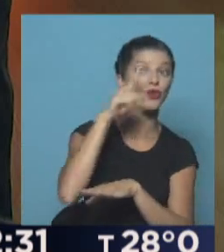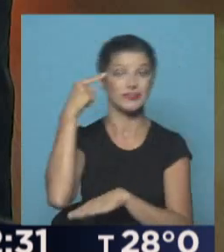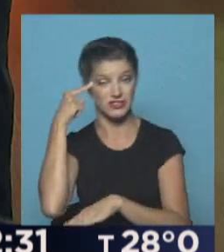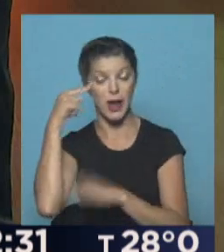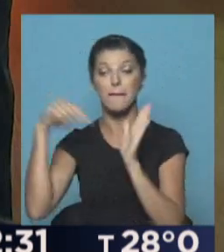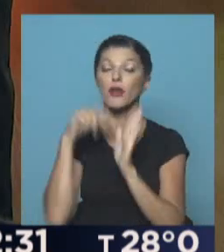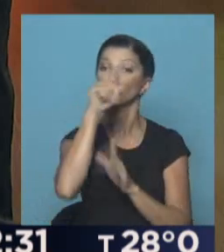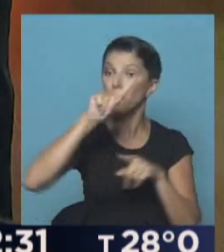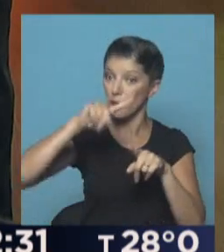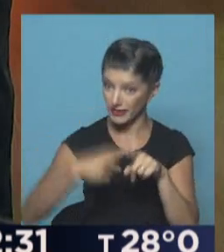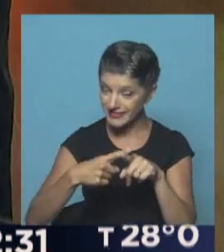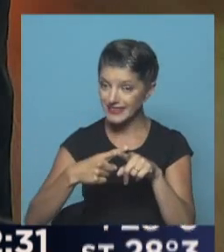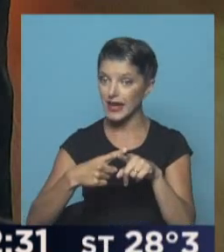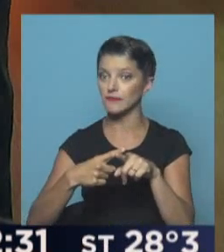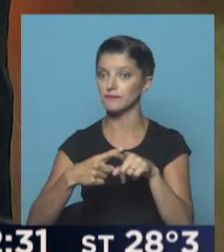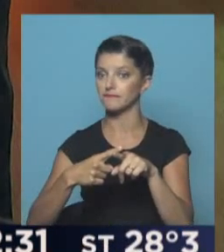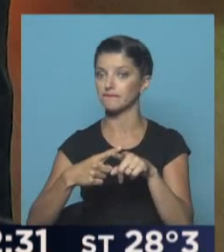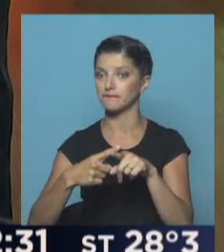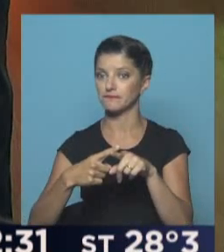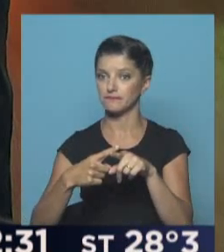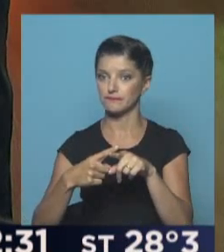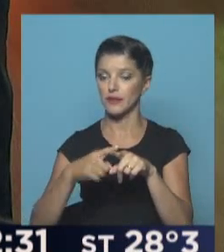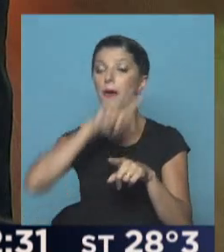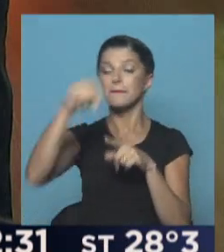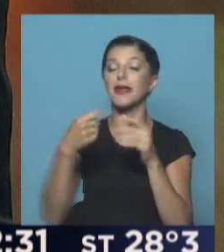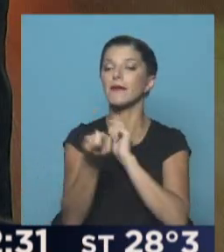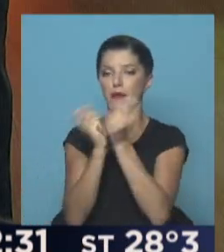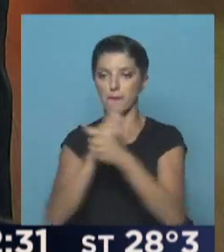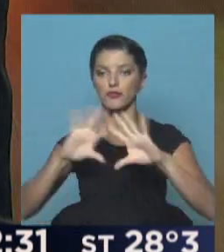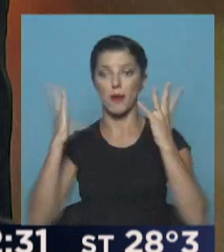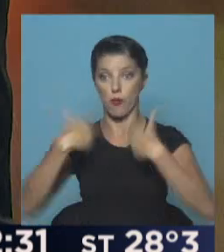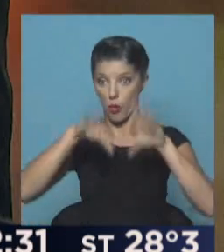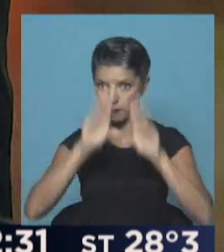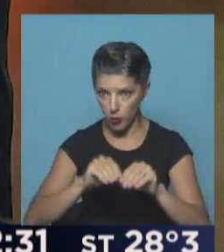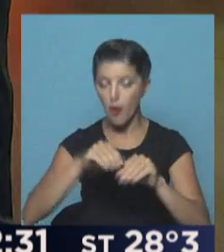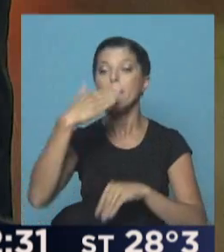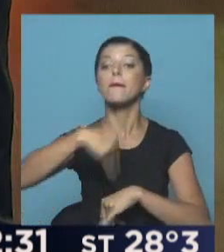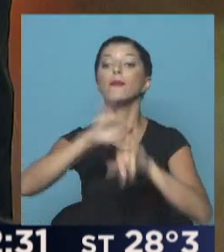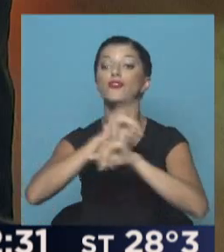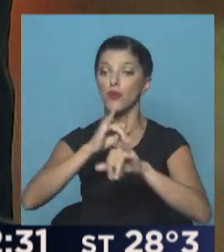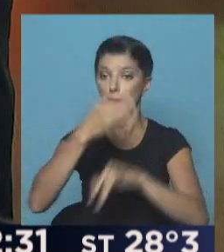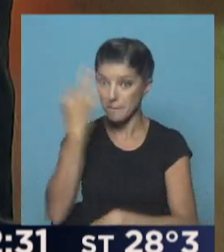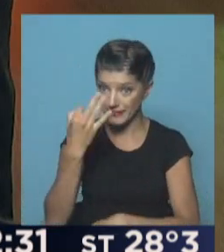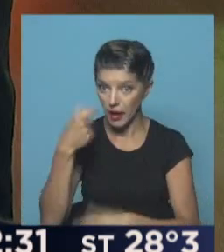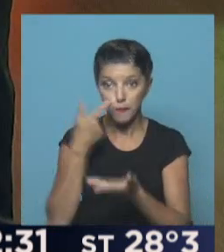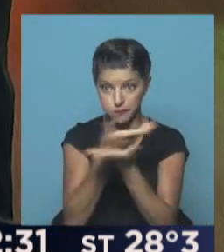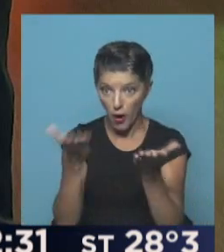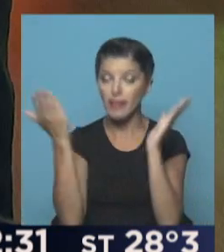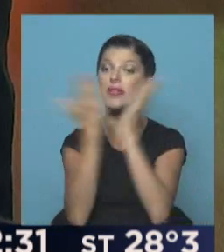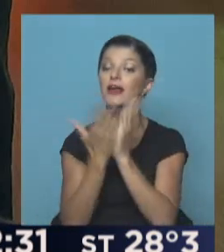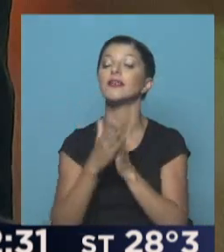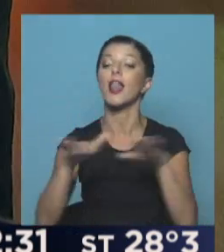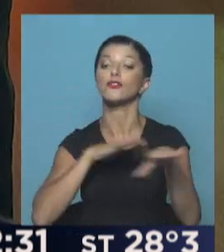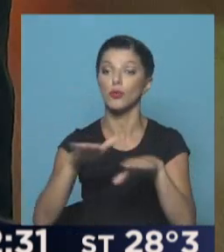Donald Trump está moviendo el tablero mundial. Vamos a analizarlo en un informe, este hecho y qué es lo que puede ocurrir